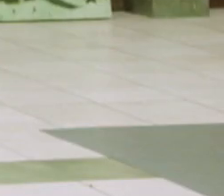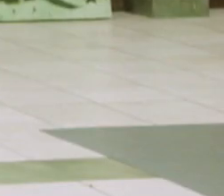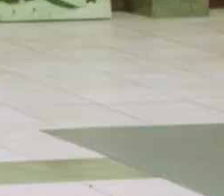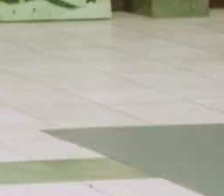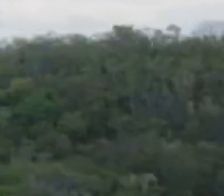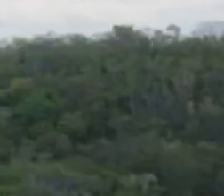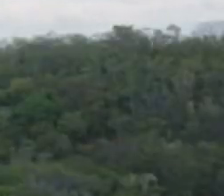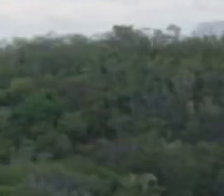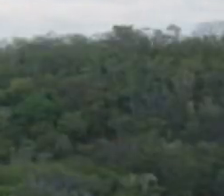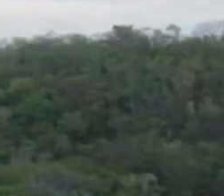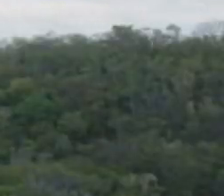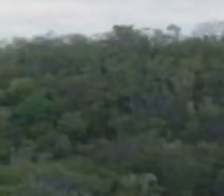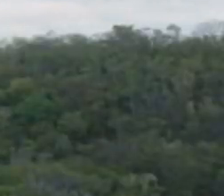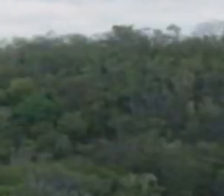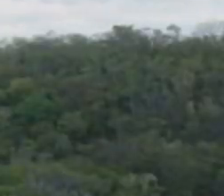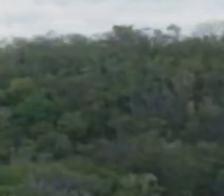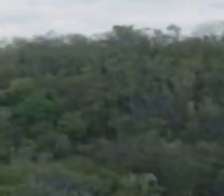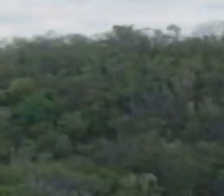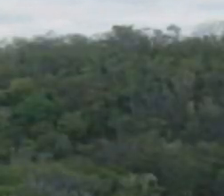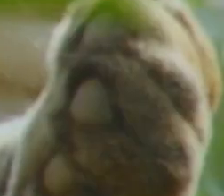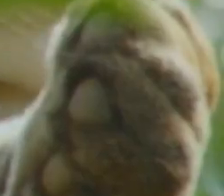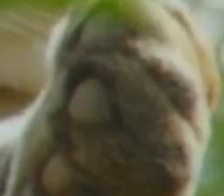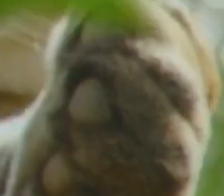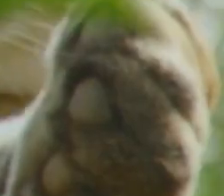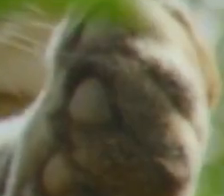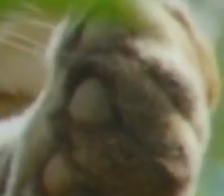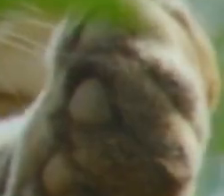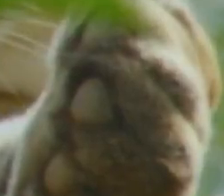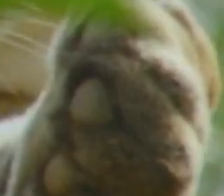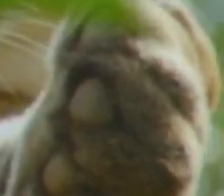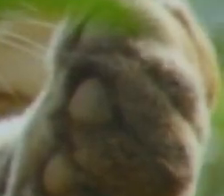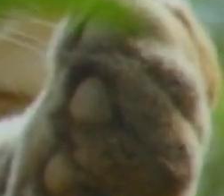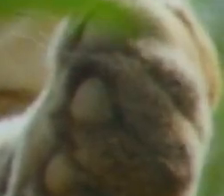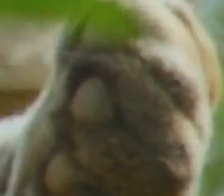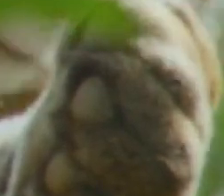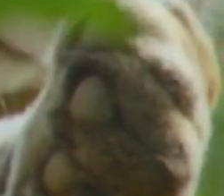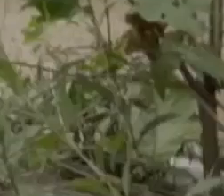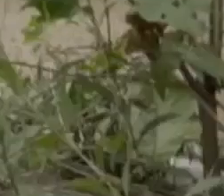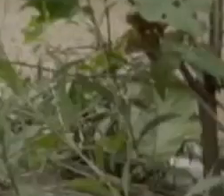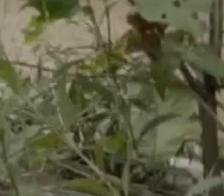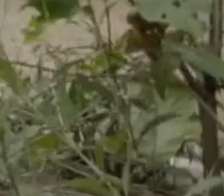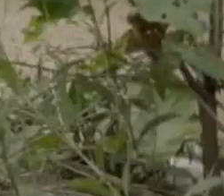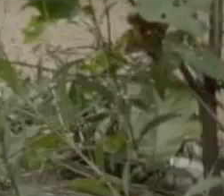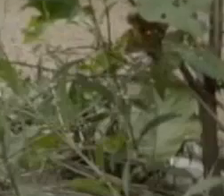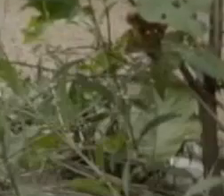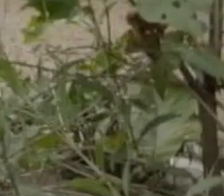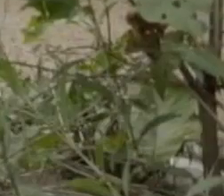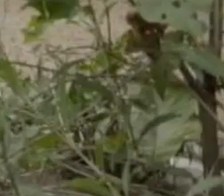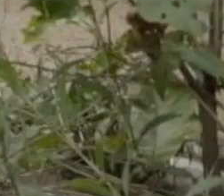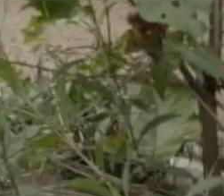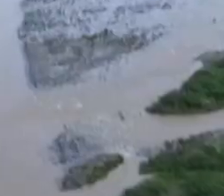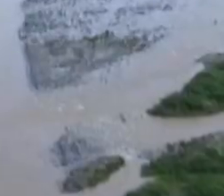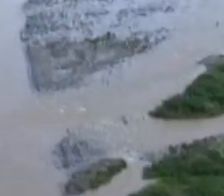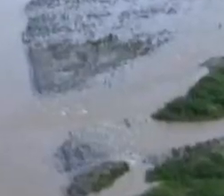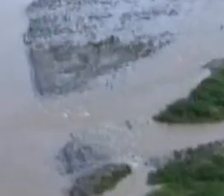Del arte a la flora. De la fauna a la lucha de los pueblos